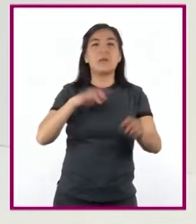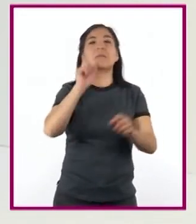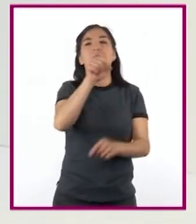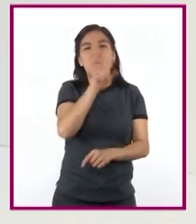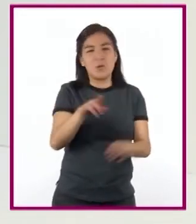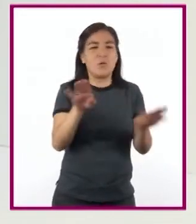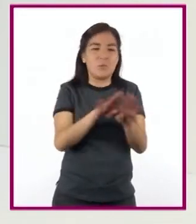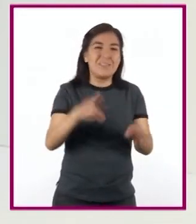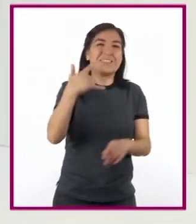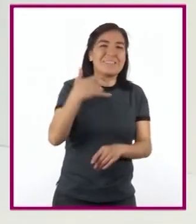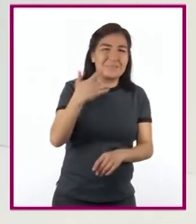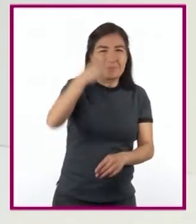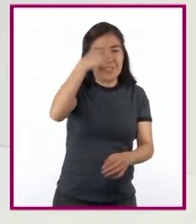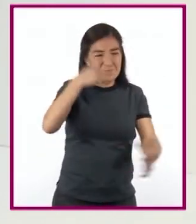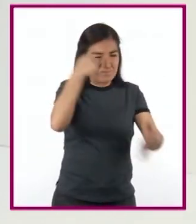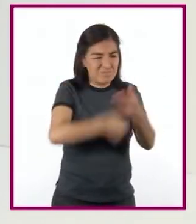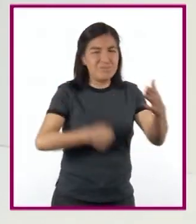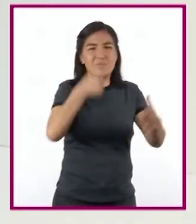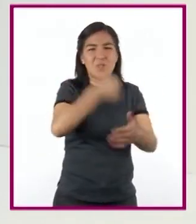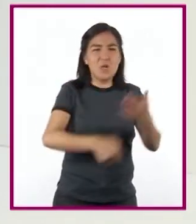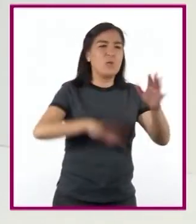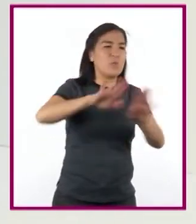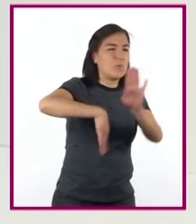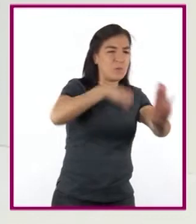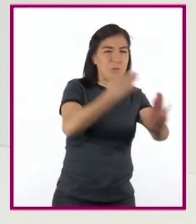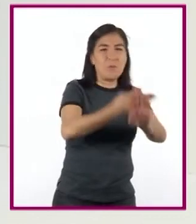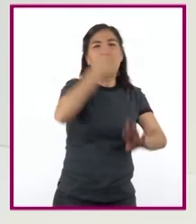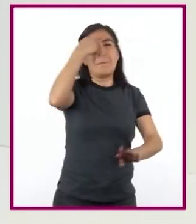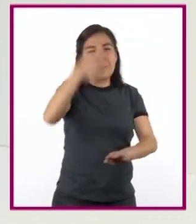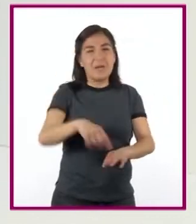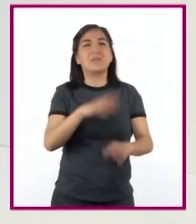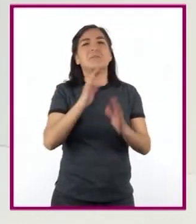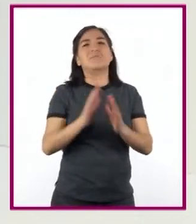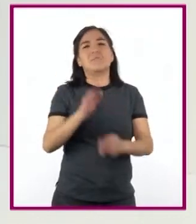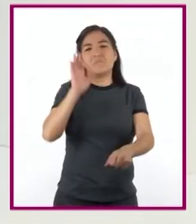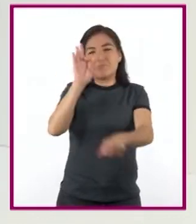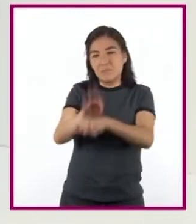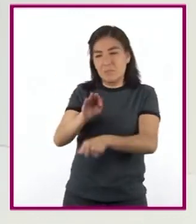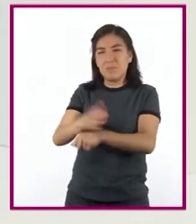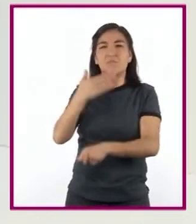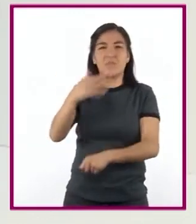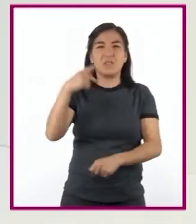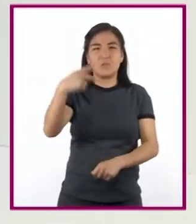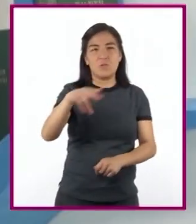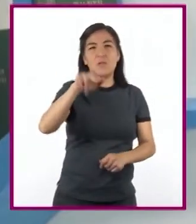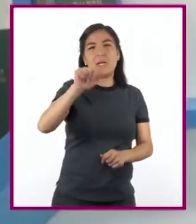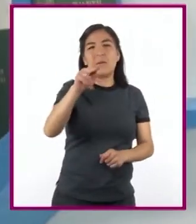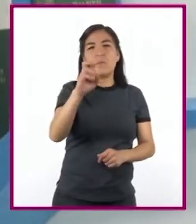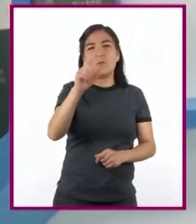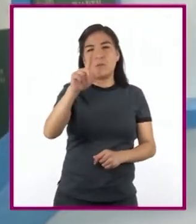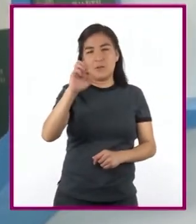luchaban en contra o en algunos casos a favor de la intervención napoleónica.